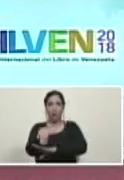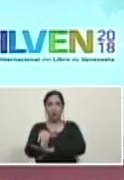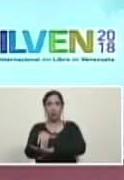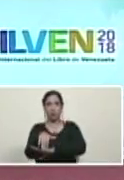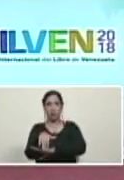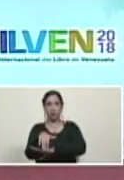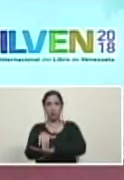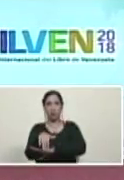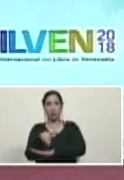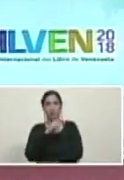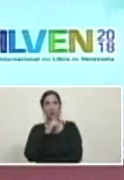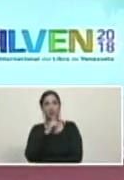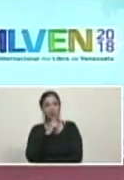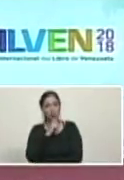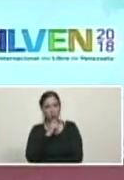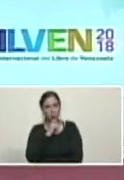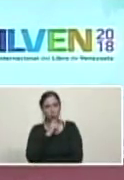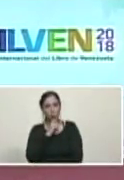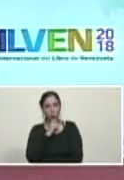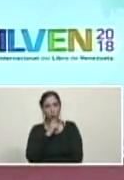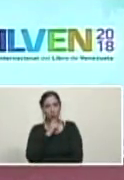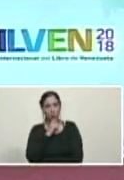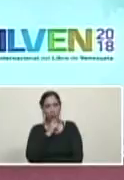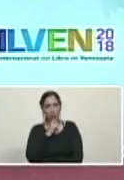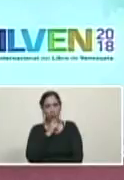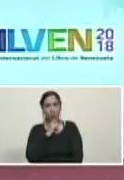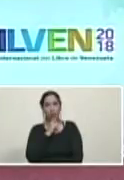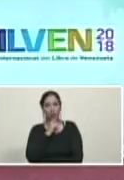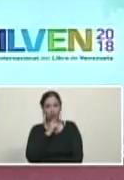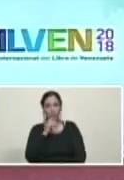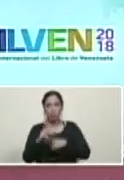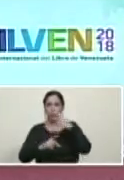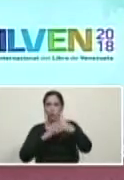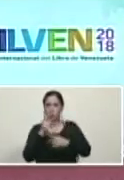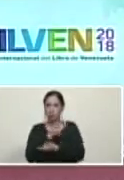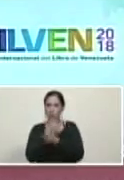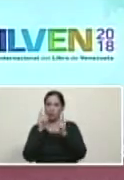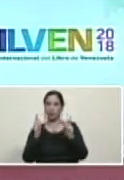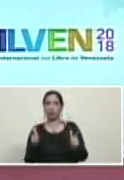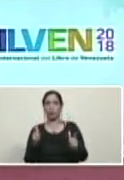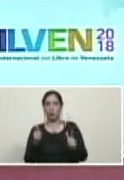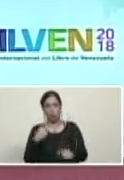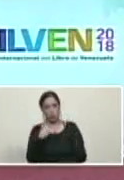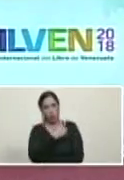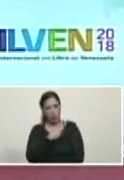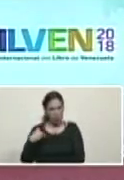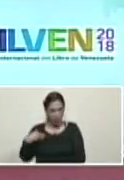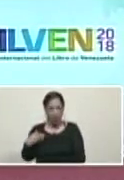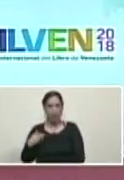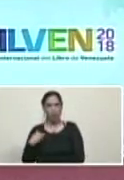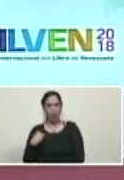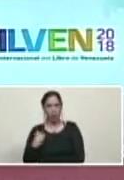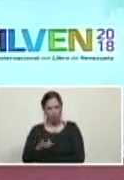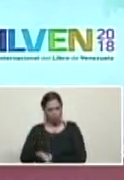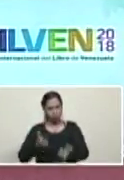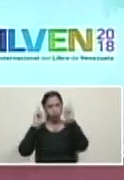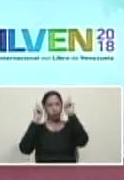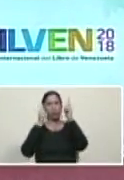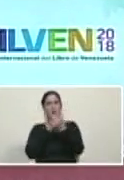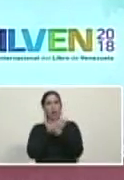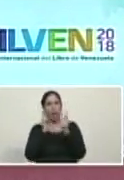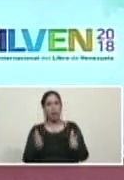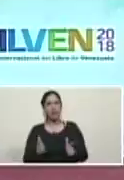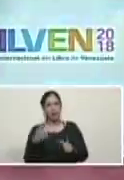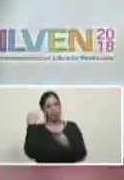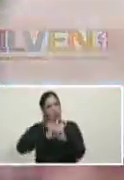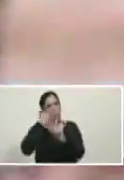Si las dificultades son intrínsecas a un proceso de liberación. ¿Quieres ser libre? Atrévete a ser libre. Lucha por tu libertad.